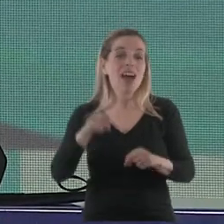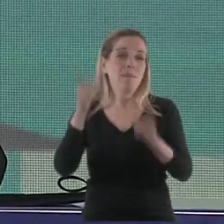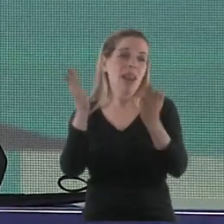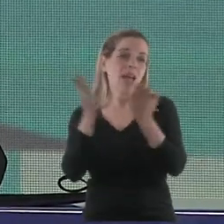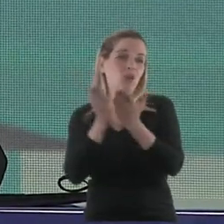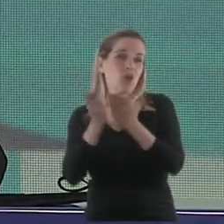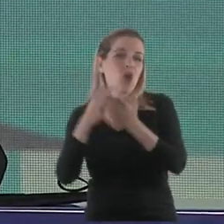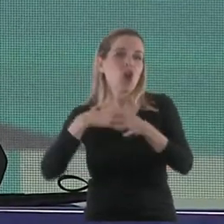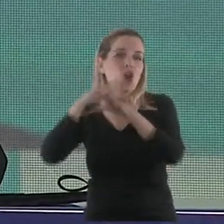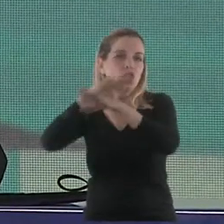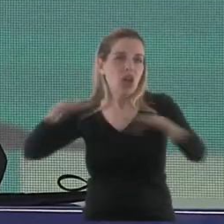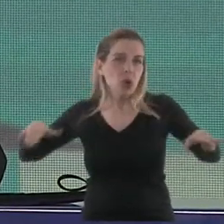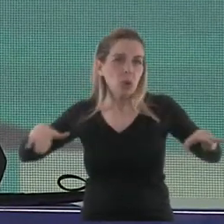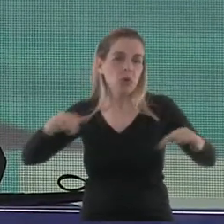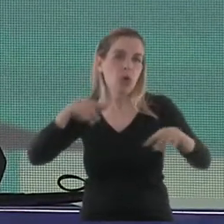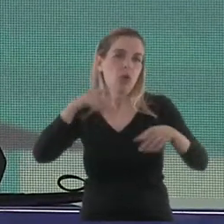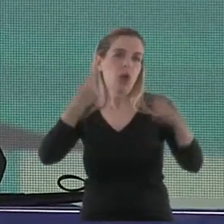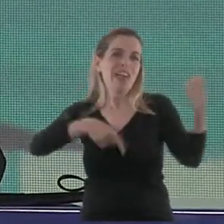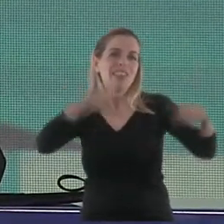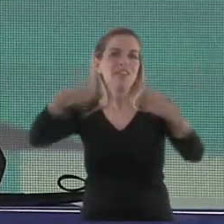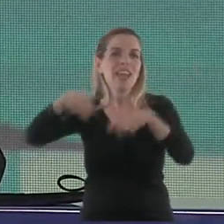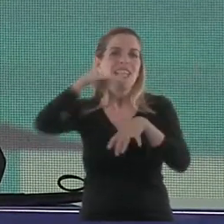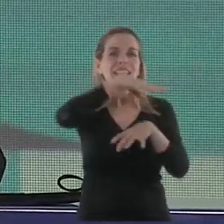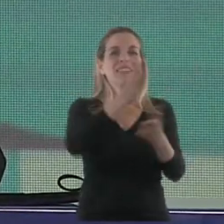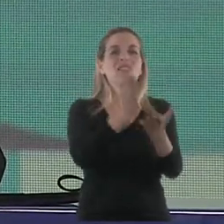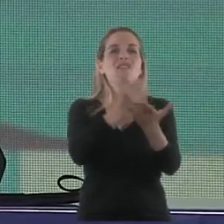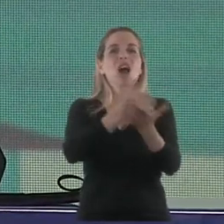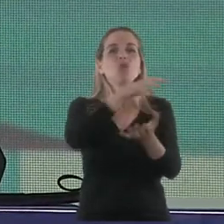estudiantes de todas las universidades públicas.